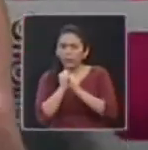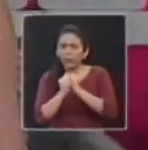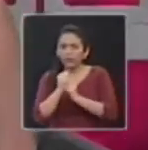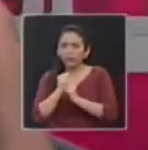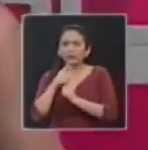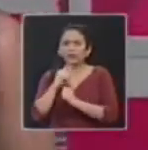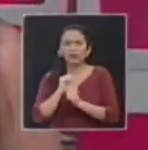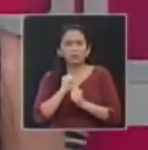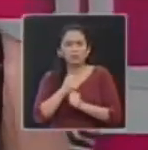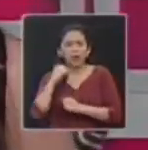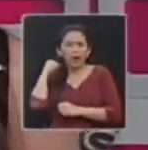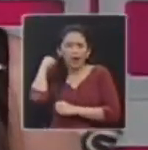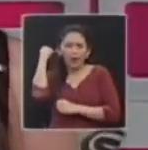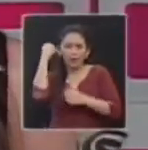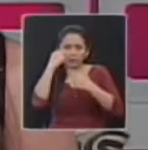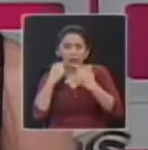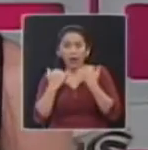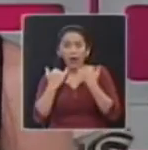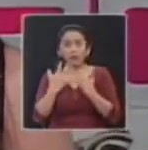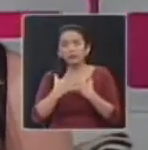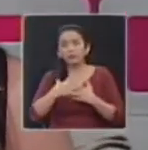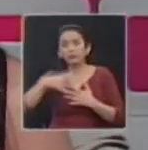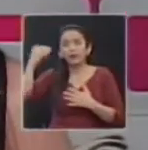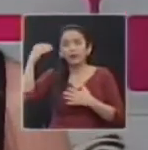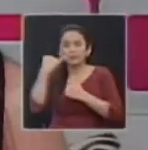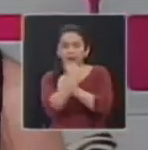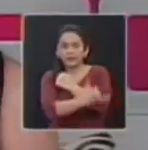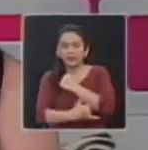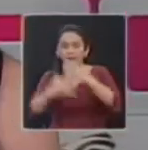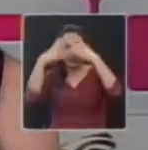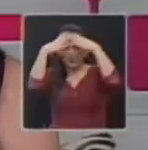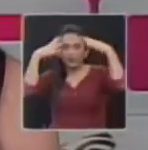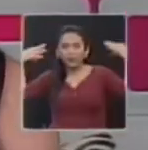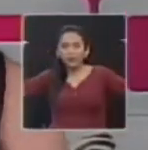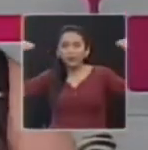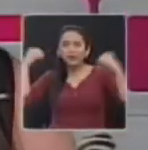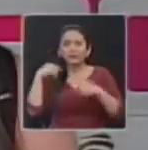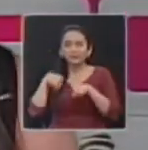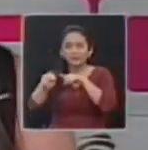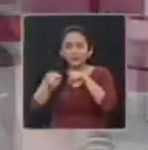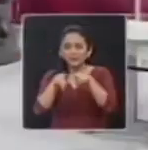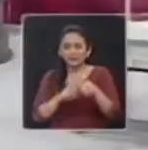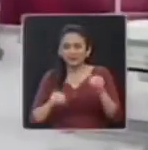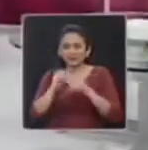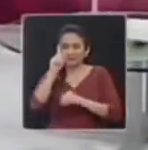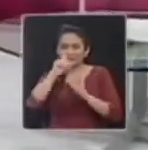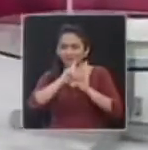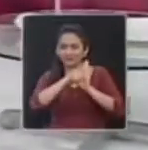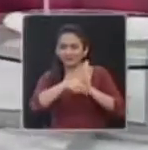para participar en una competencia mundial. Tenemos todos los detalles en un minuto.